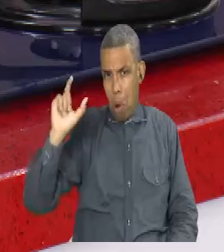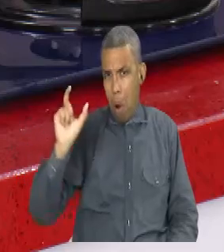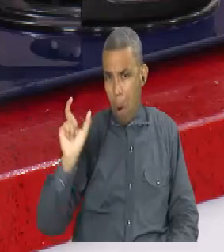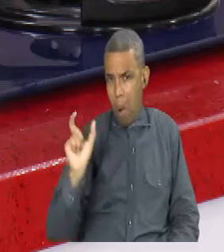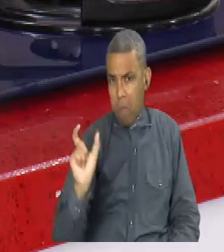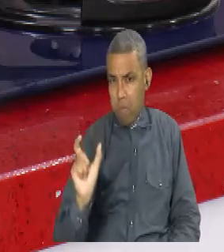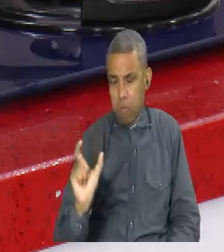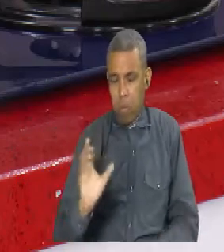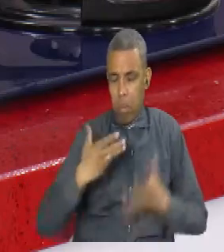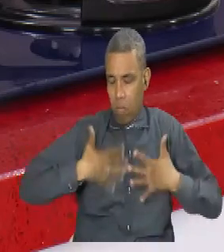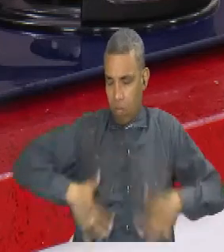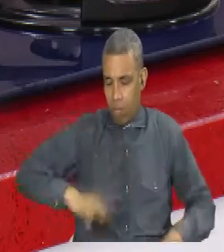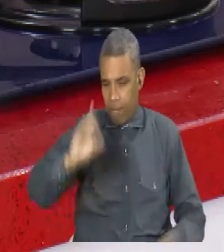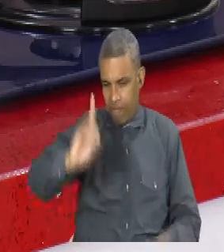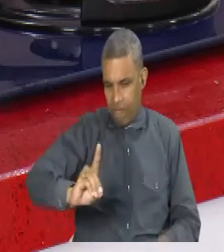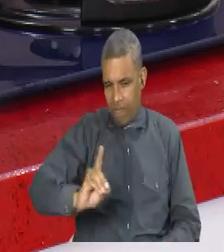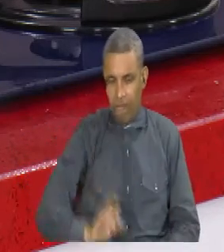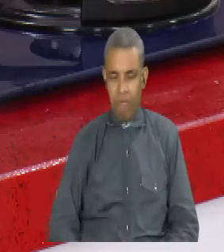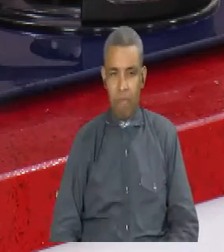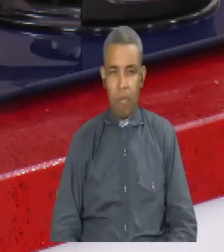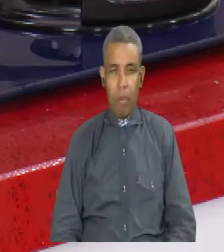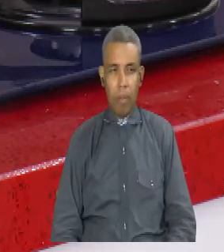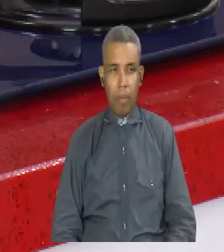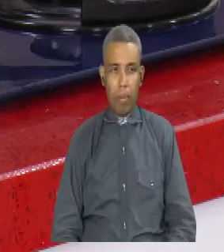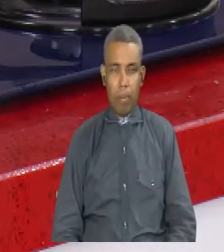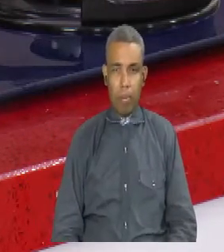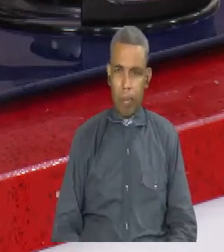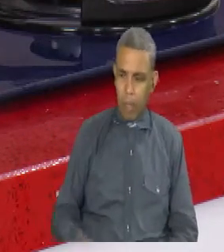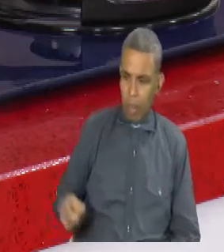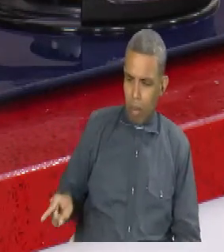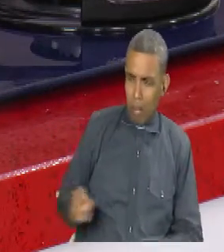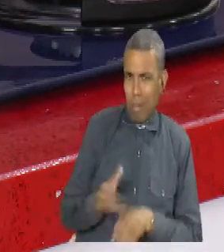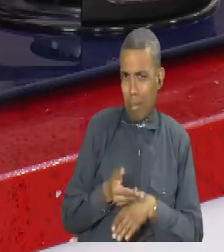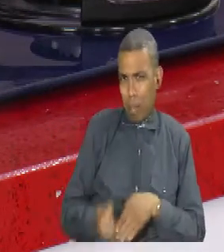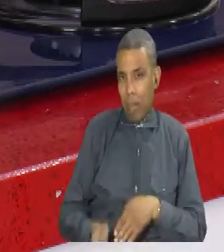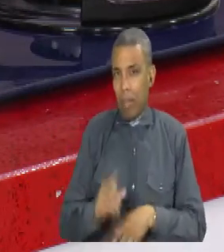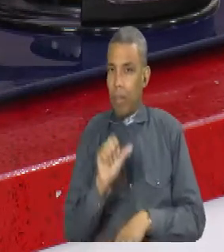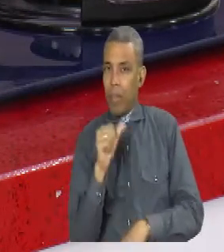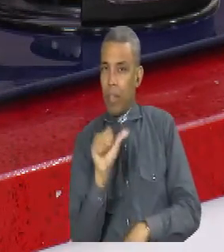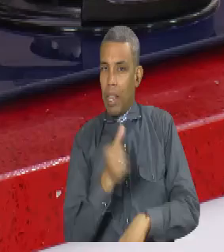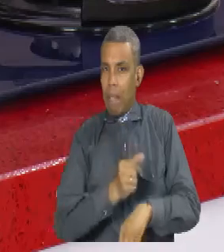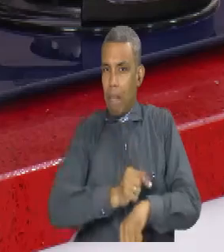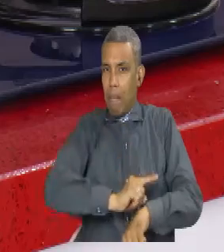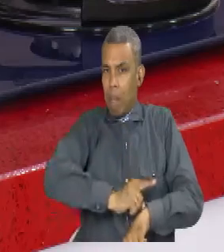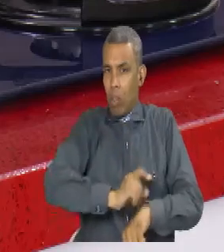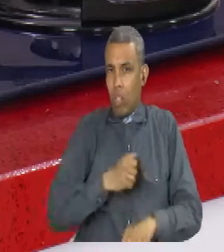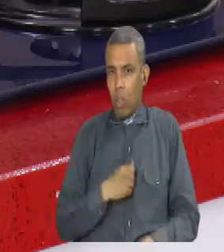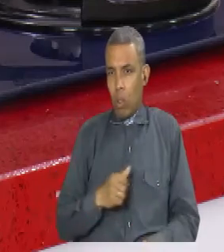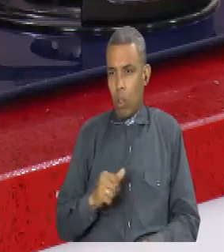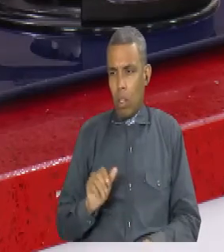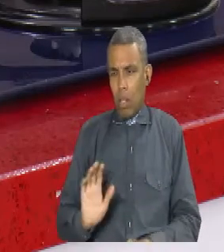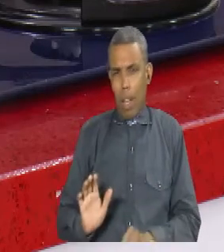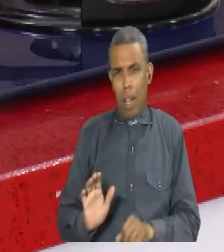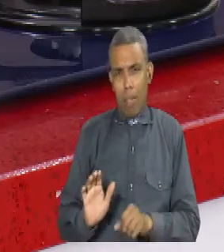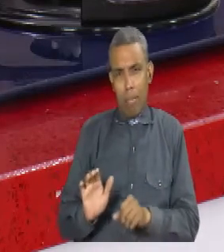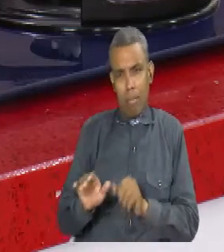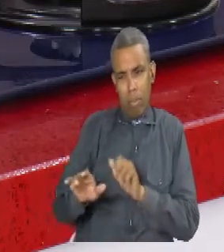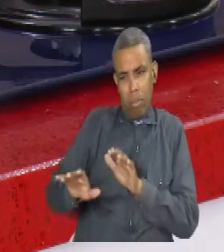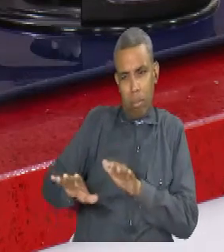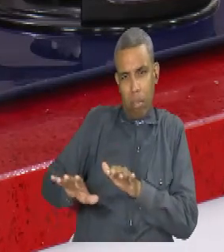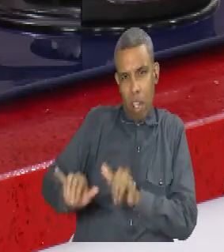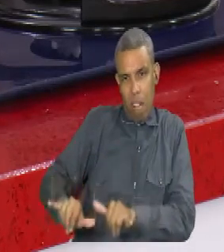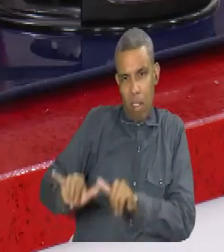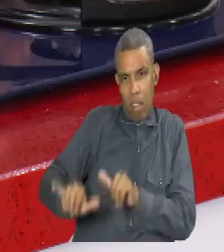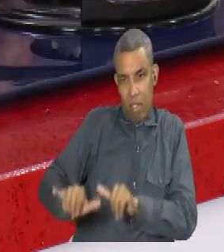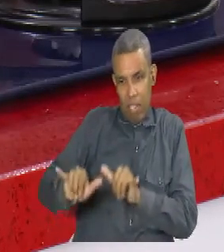cocción prolongada. Estas ya llevan unos 10 minuticos hirviendo. Entonces, ¿cuál es la idea? Que ahí se cocinen, ya